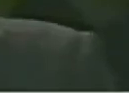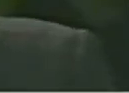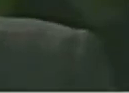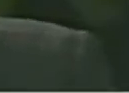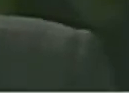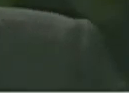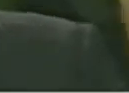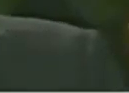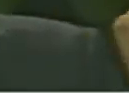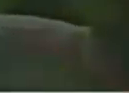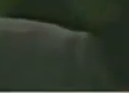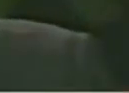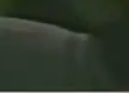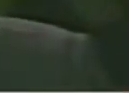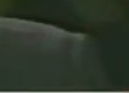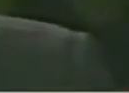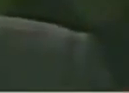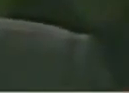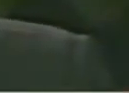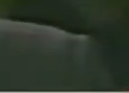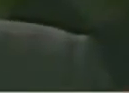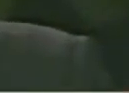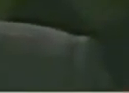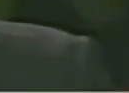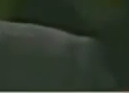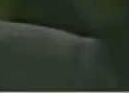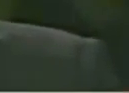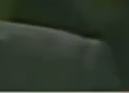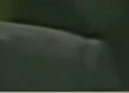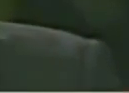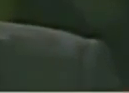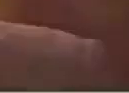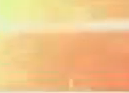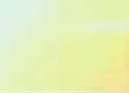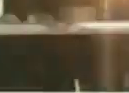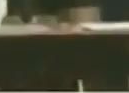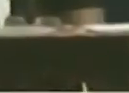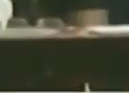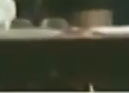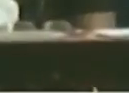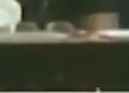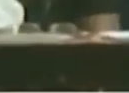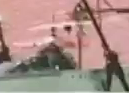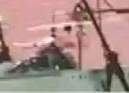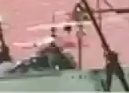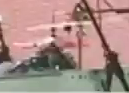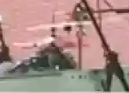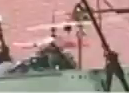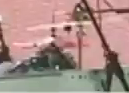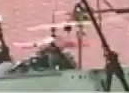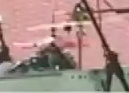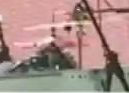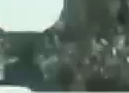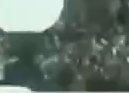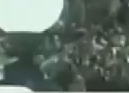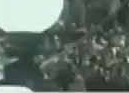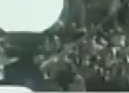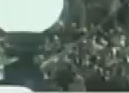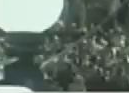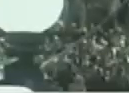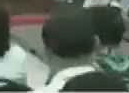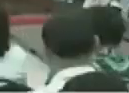de integración plena a lo Bolívar, a lo Martín. Los presidentes Nicolás Maduro y Miguel Díaz-Canel reafirman los